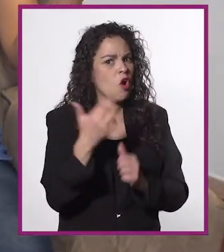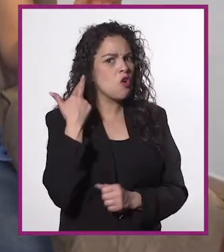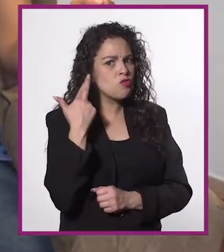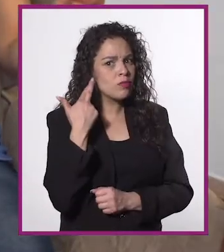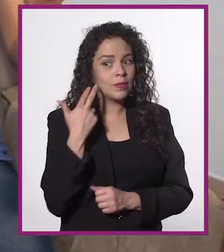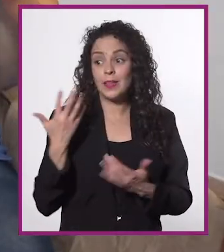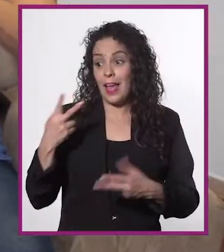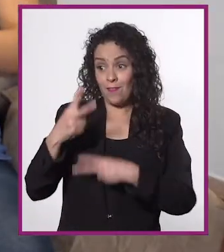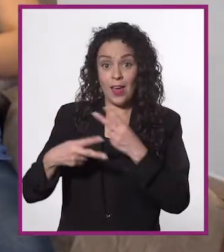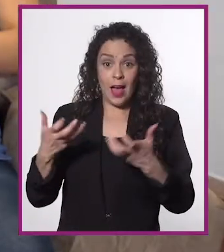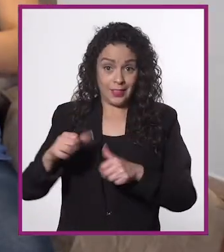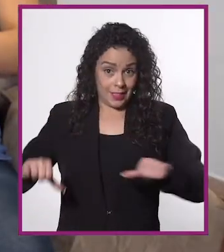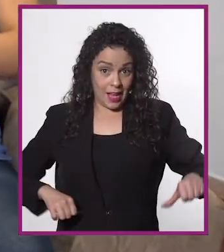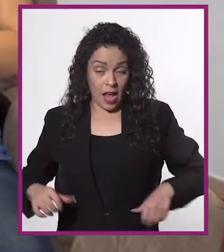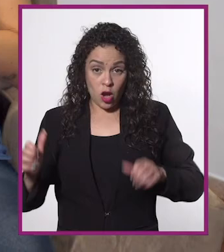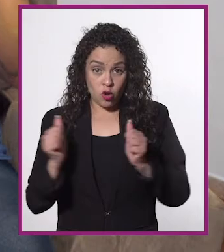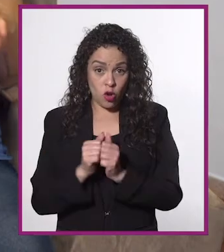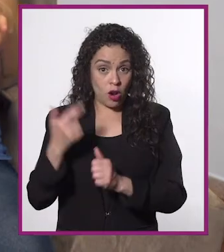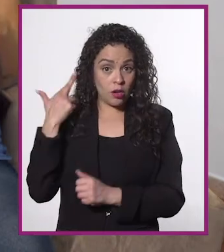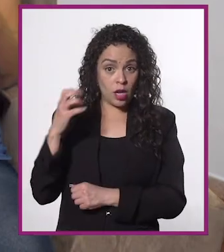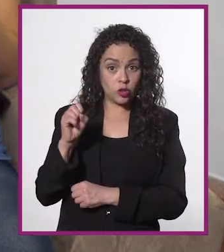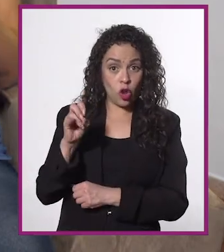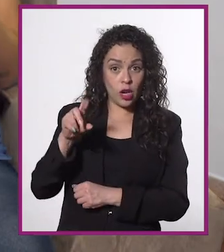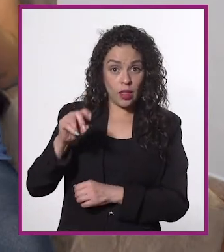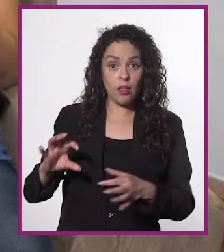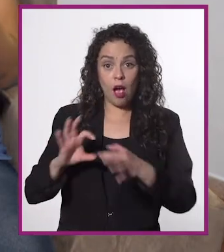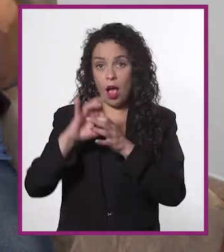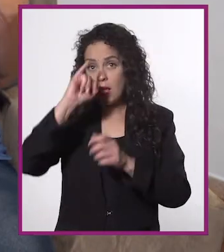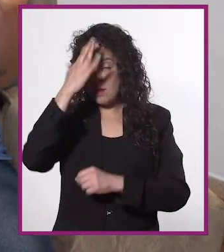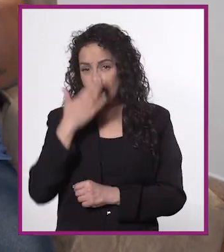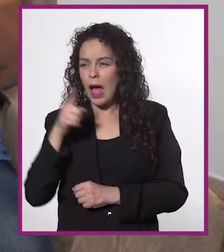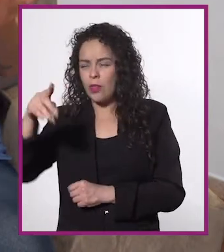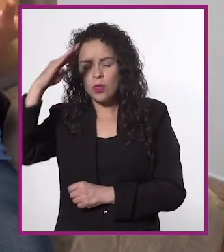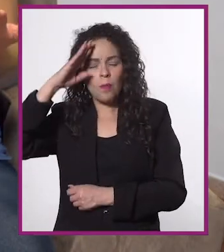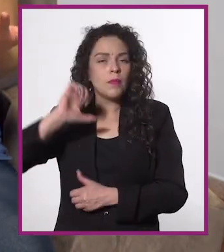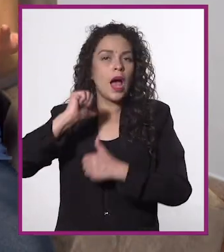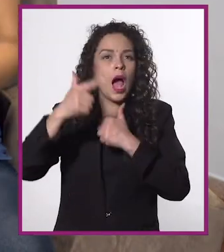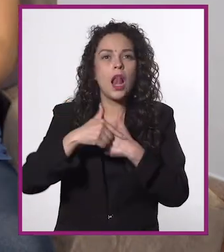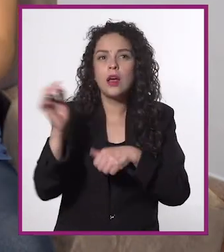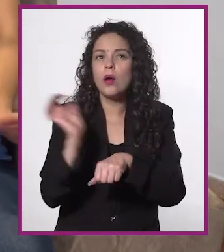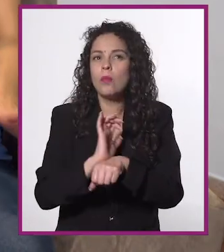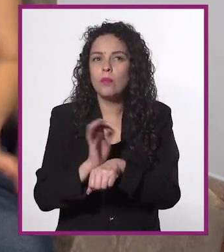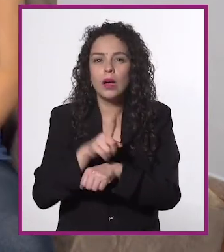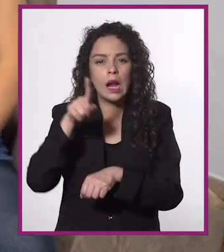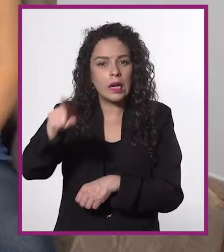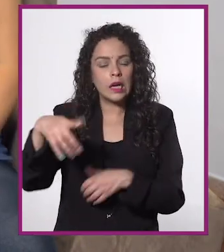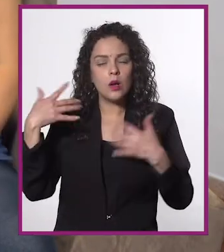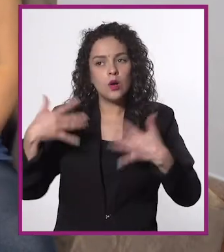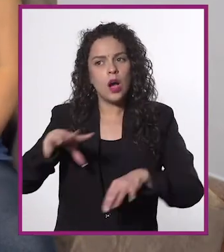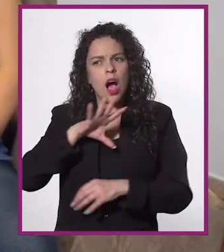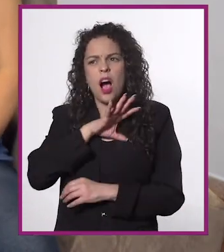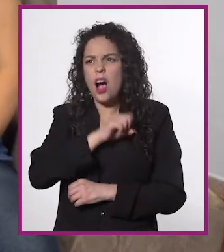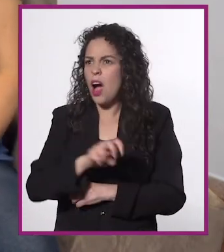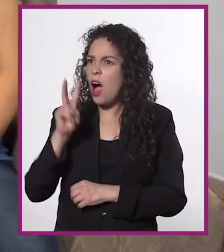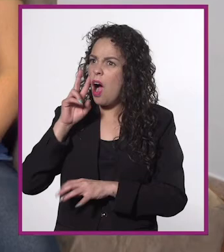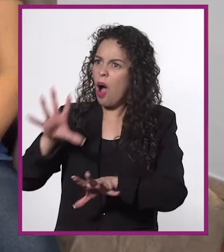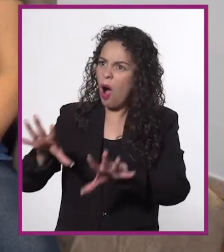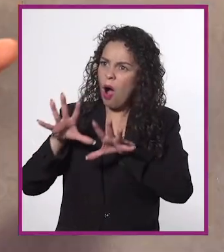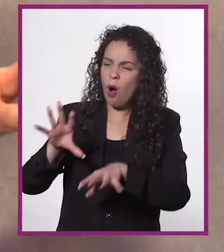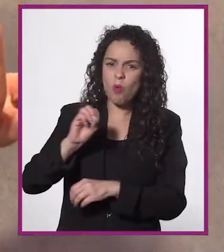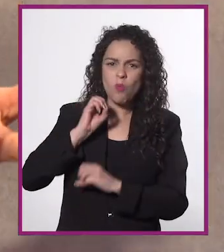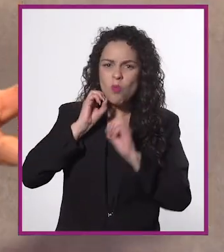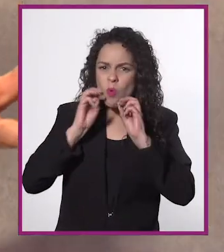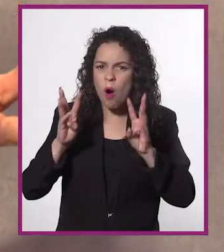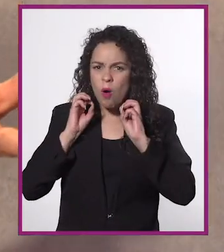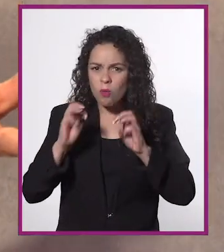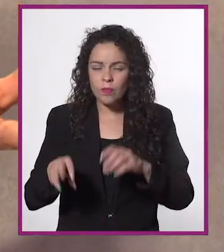con el sonido y la imagen. Piensen en alguna escena de una película que les haya impactado mucho. ¿Te acuerdas de la chica